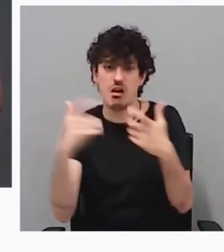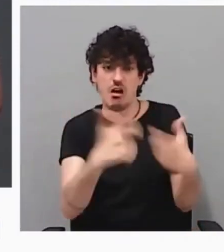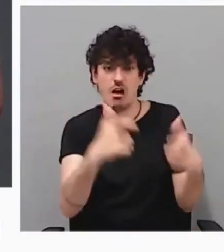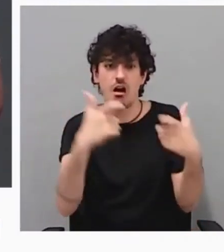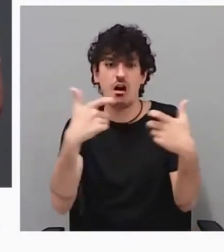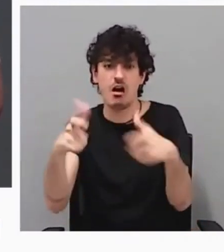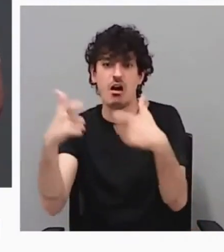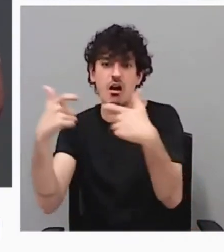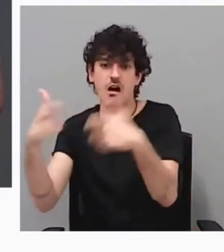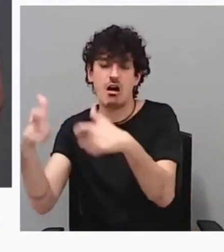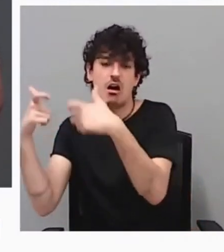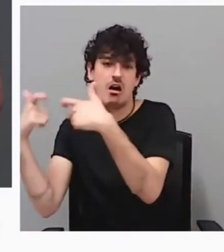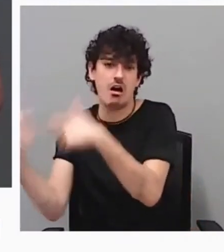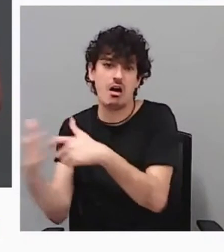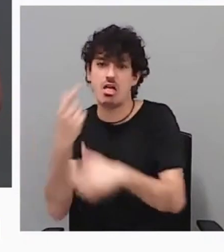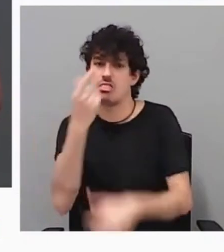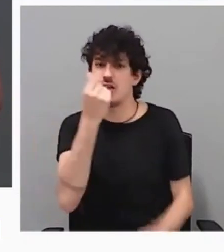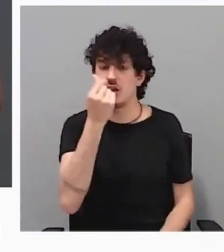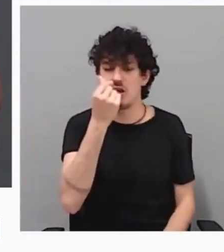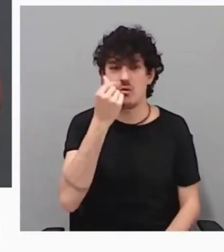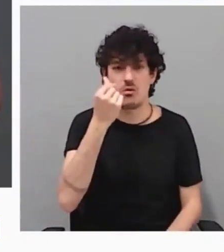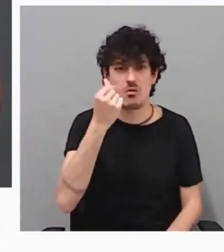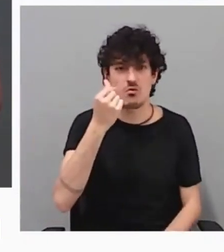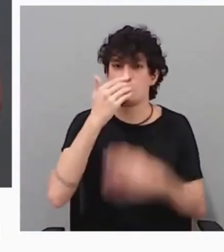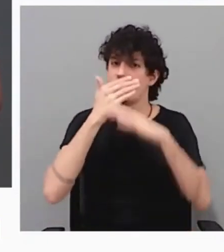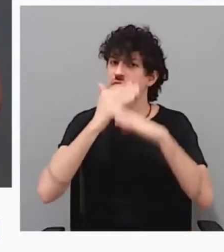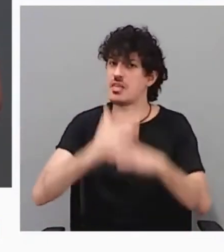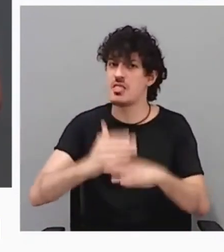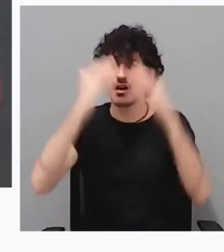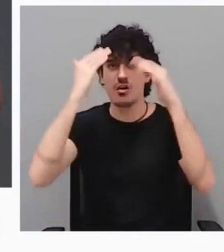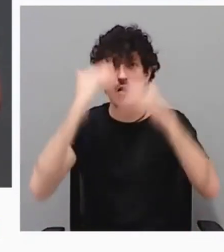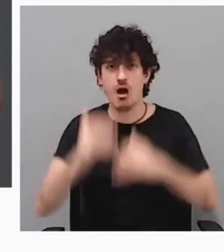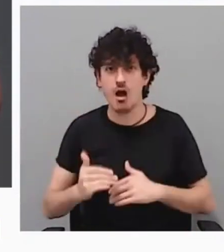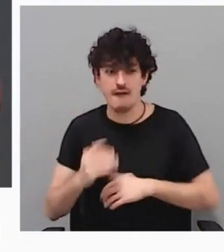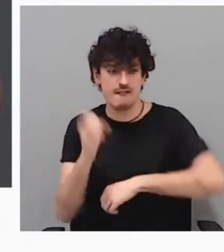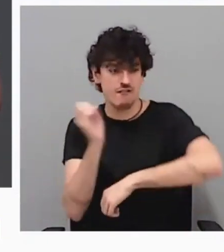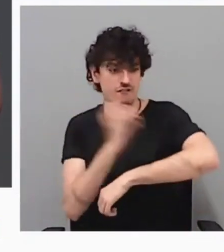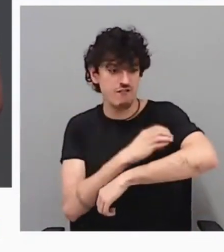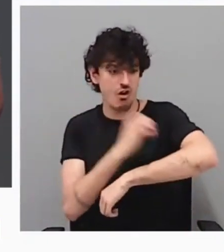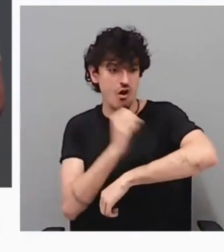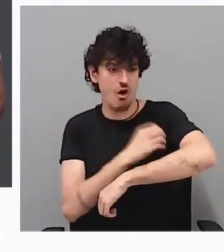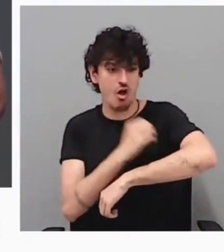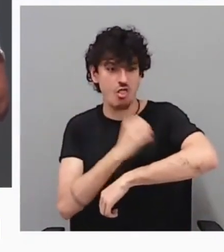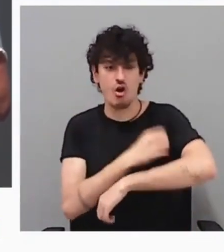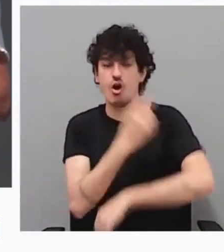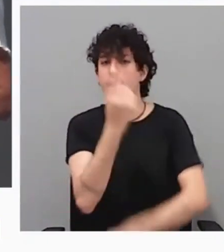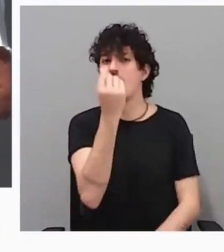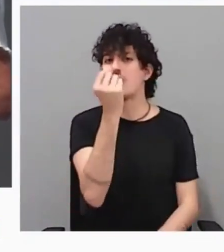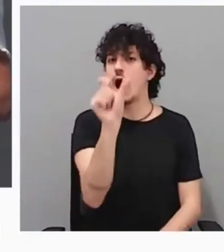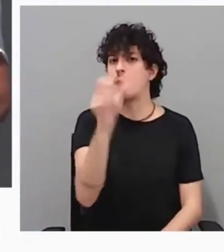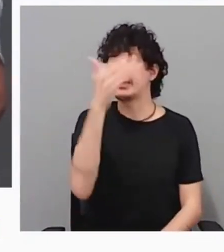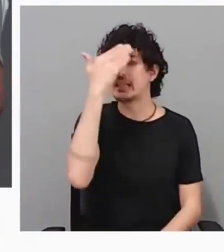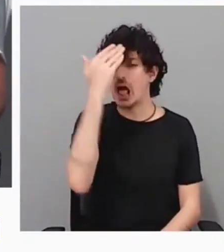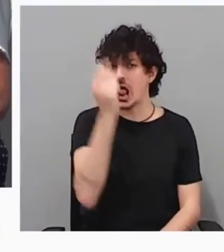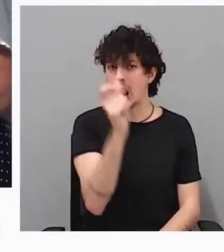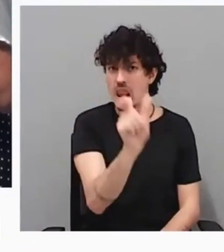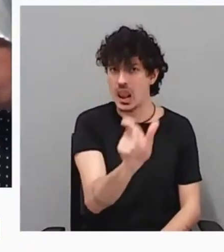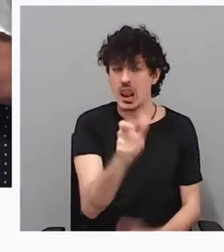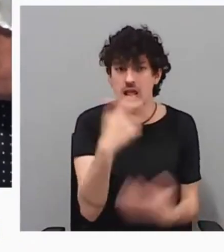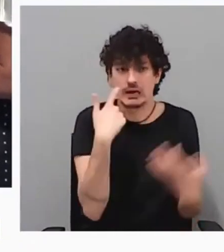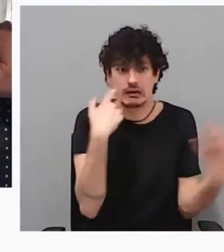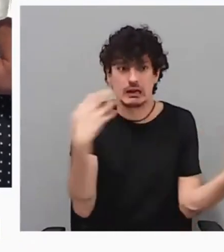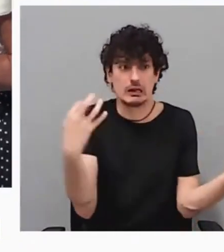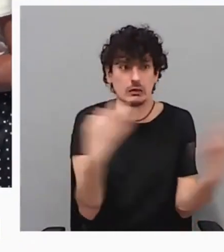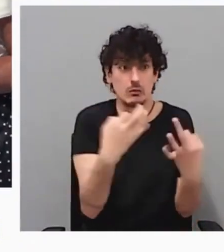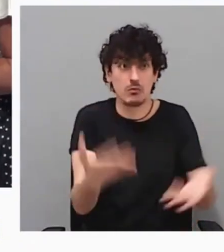y es muy loco el mundo académico. Los fondos de capital de riesgo están ofreciendo muchas oportunidades a